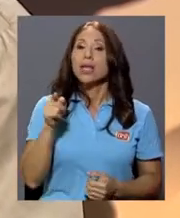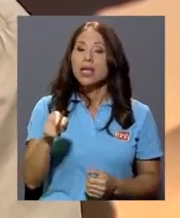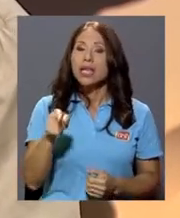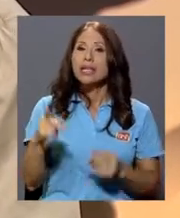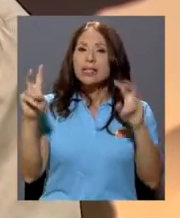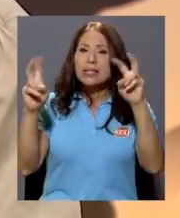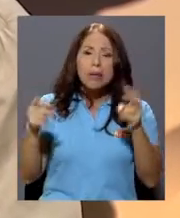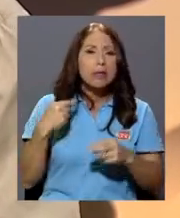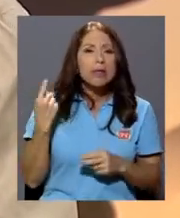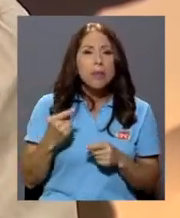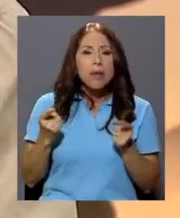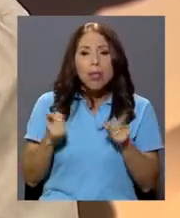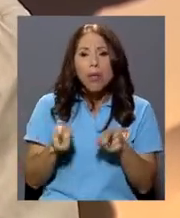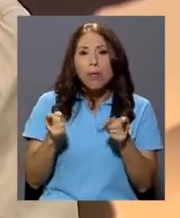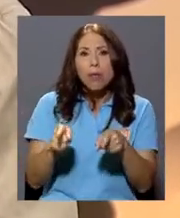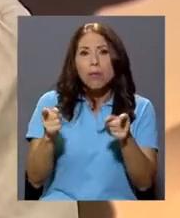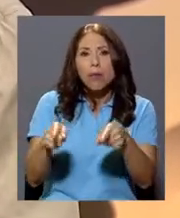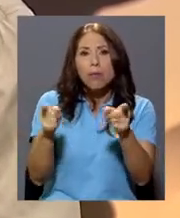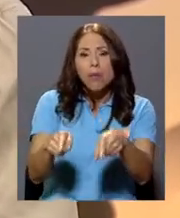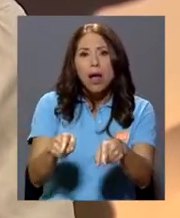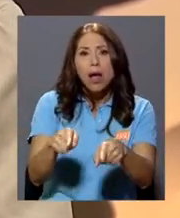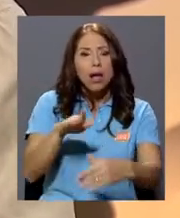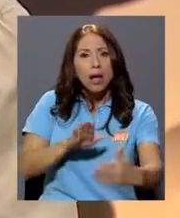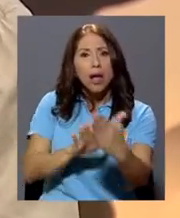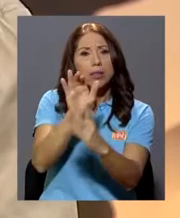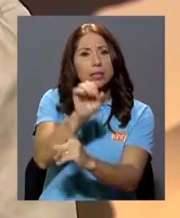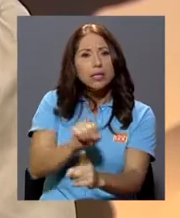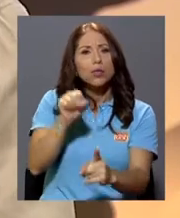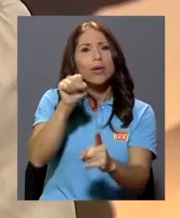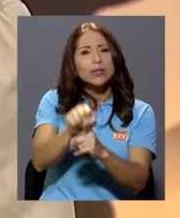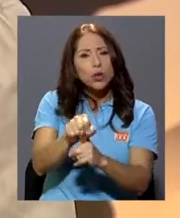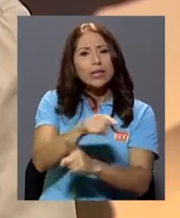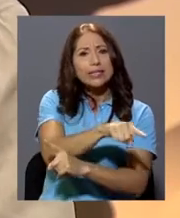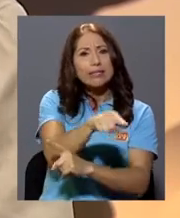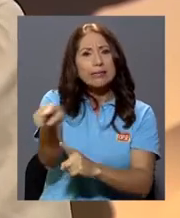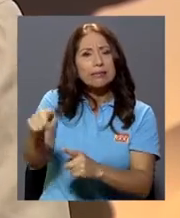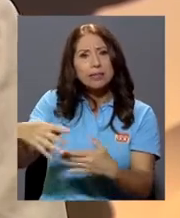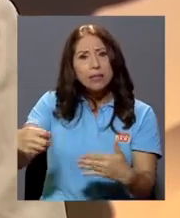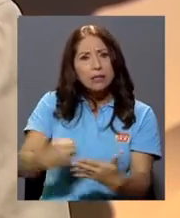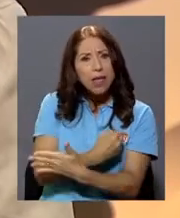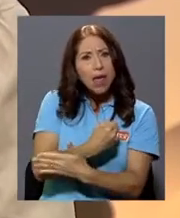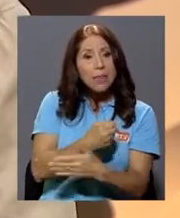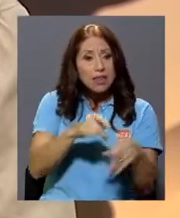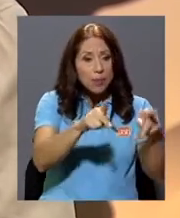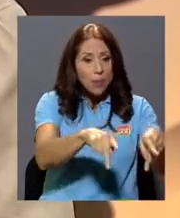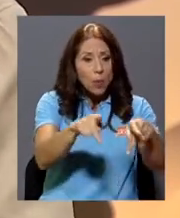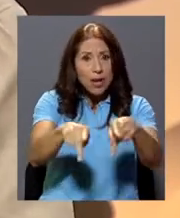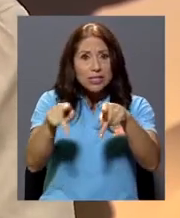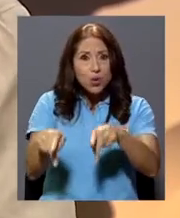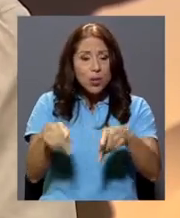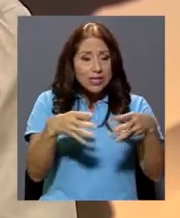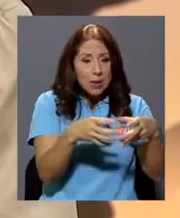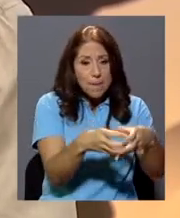emerge constantemente ante situaciones donde desgraciadamente hay poblaciones, países